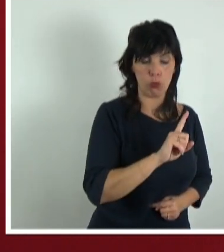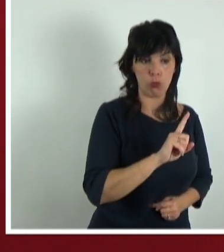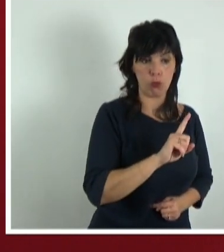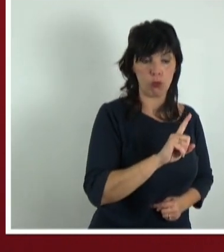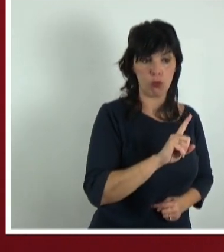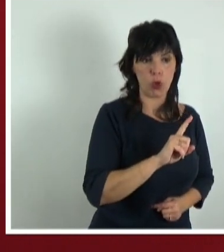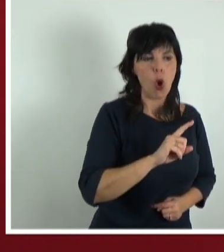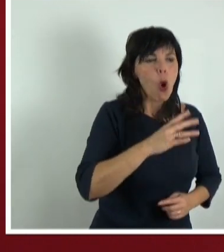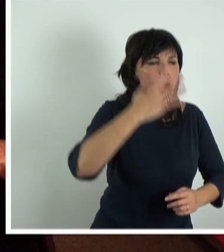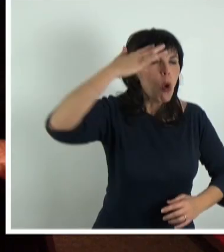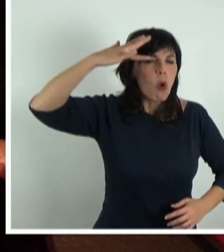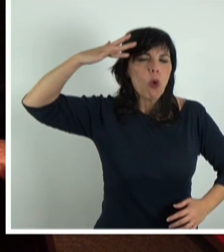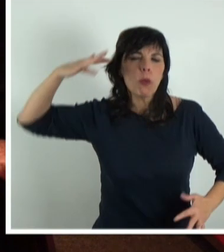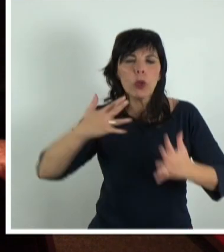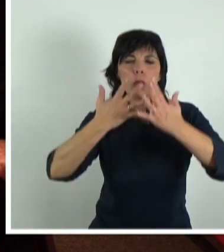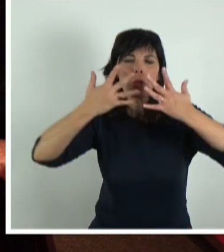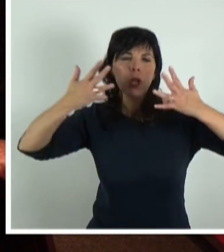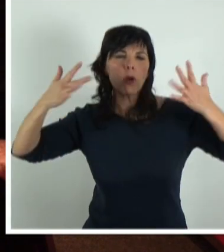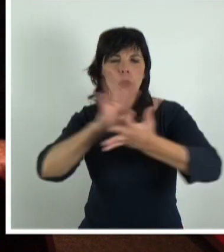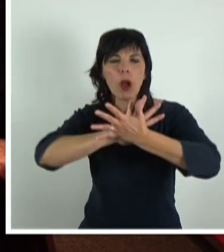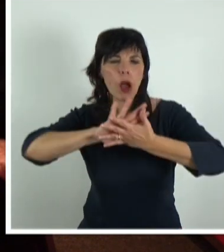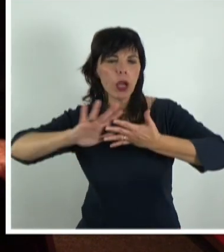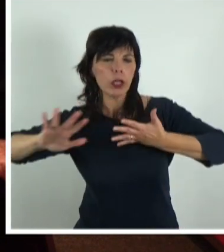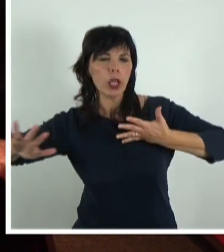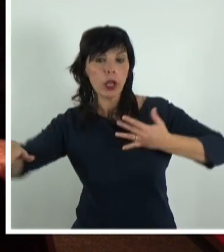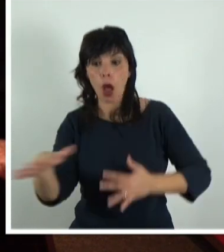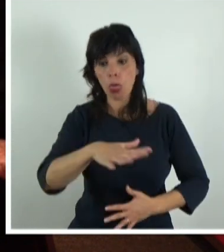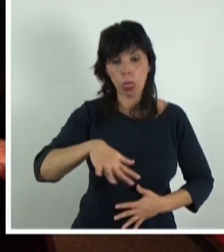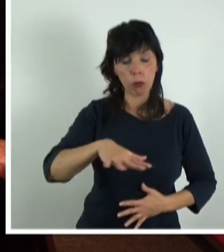un brillo eterno de su gloria. ¿Dónde?